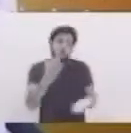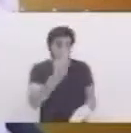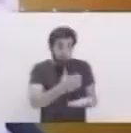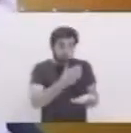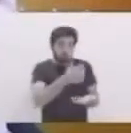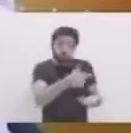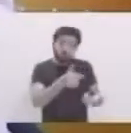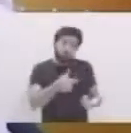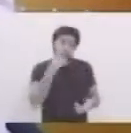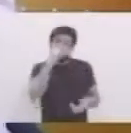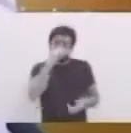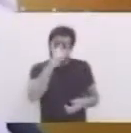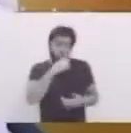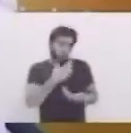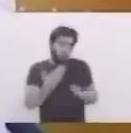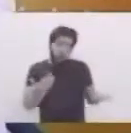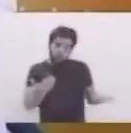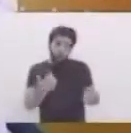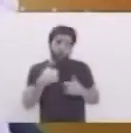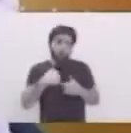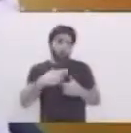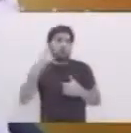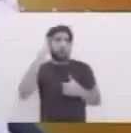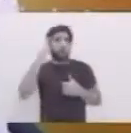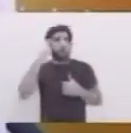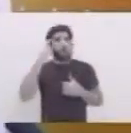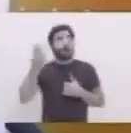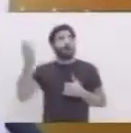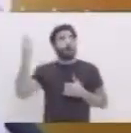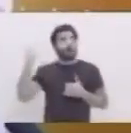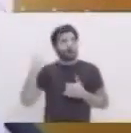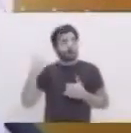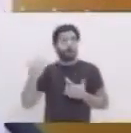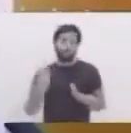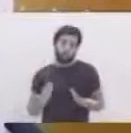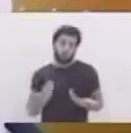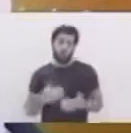nosotros, siempre va a estar en nuestro recuerdo. Como que